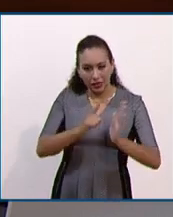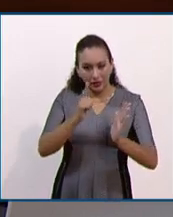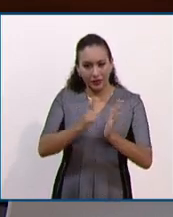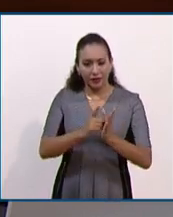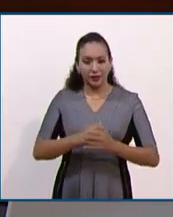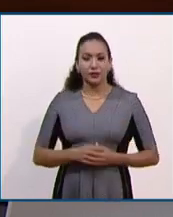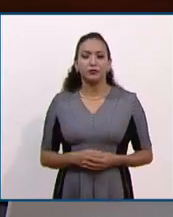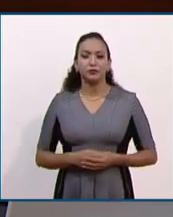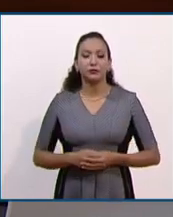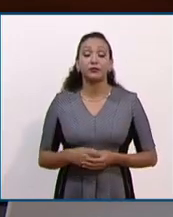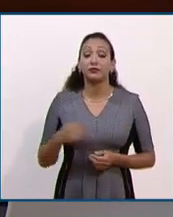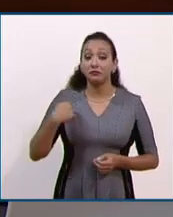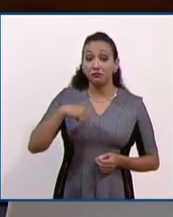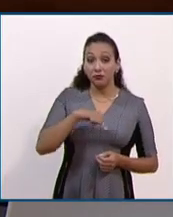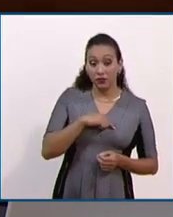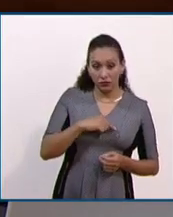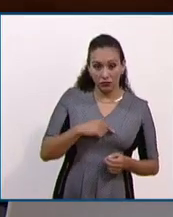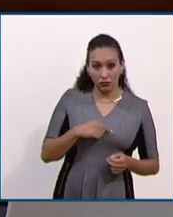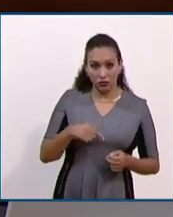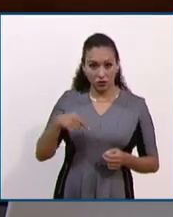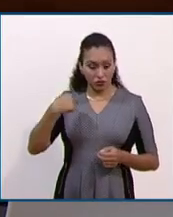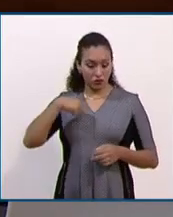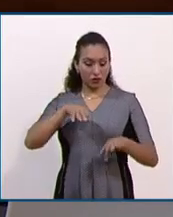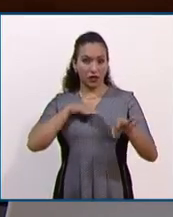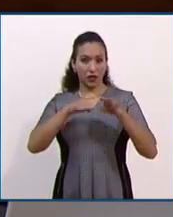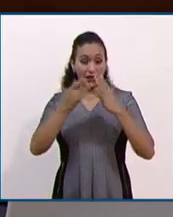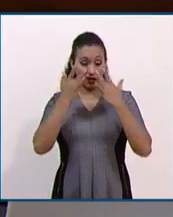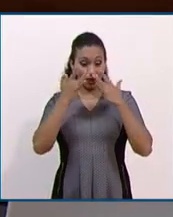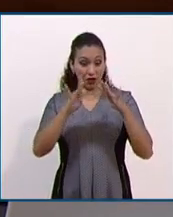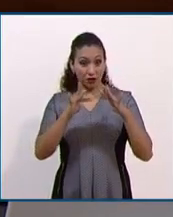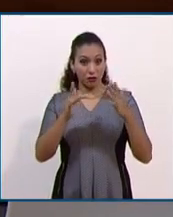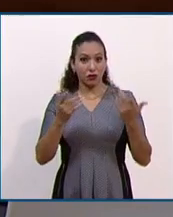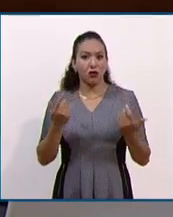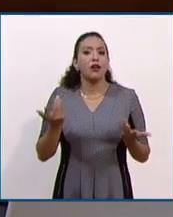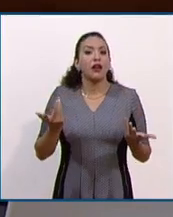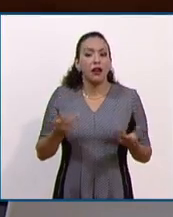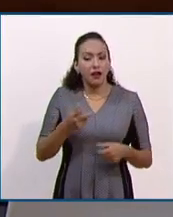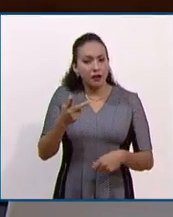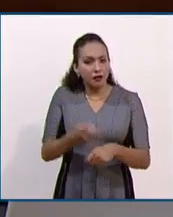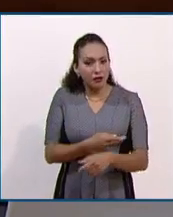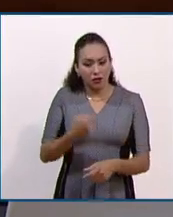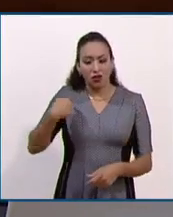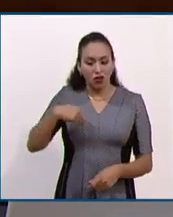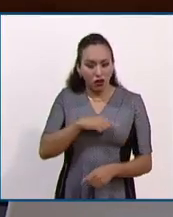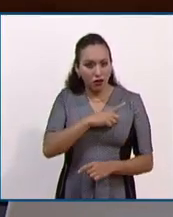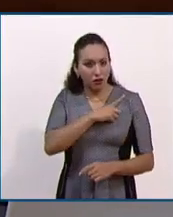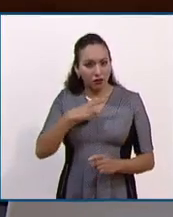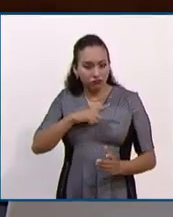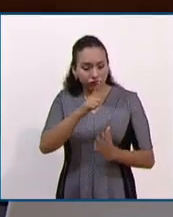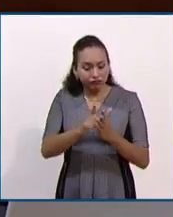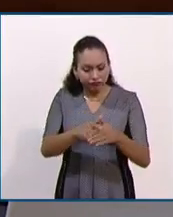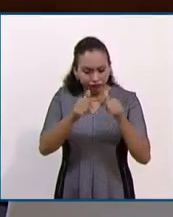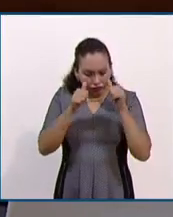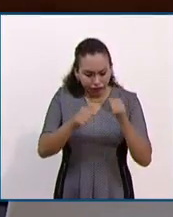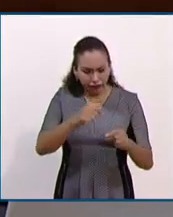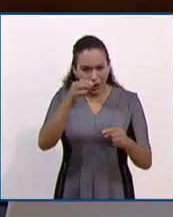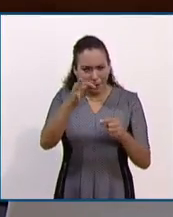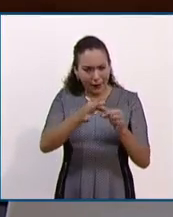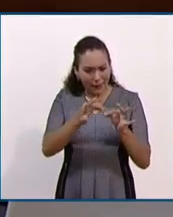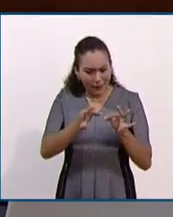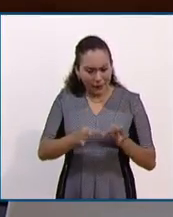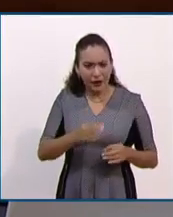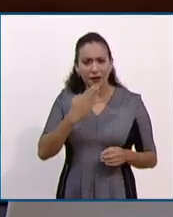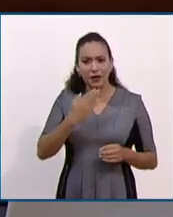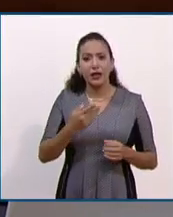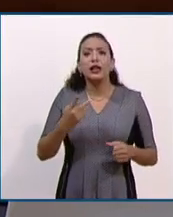Si nosotros renunciáramos a nuestra labor de verificar el procedimiento legislativo, se correría el riesgo de que las